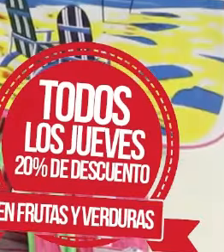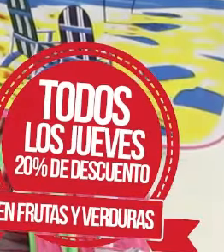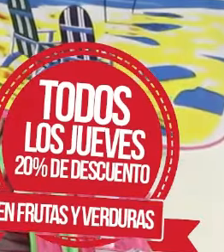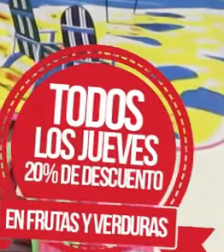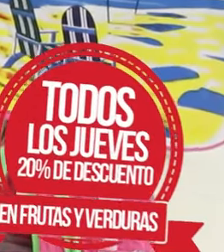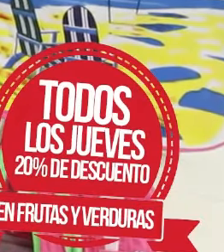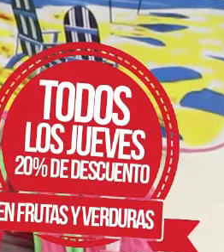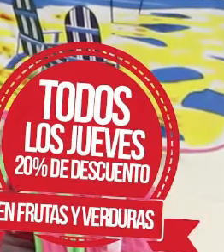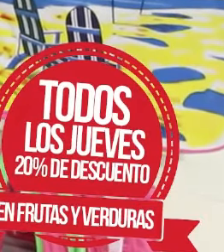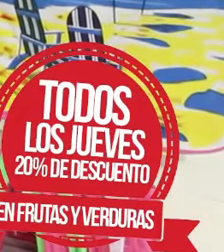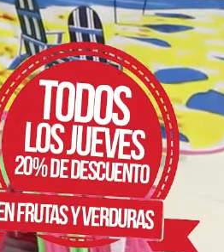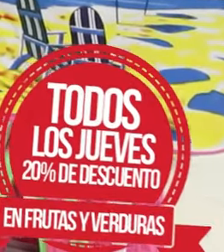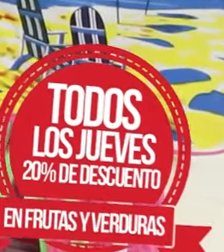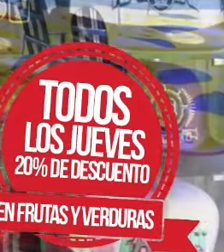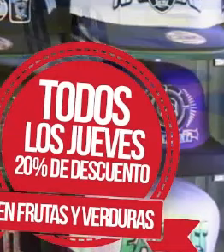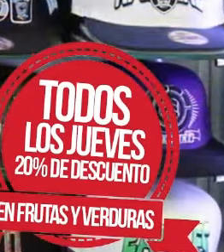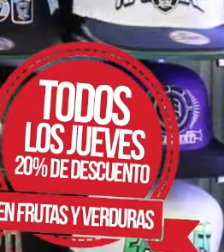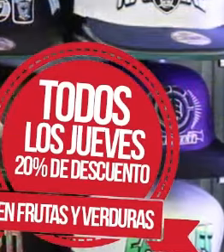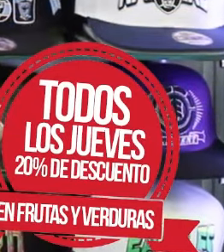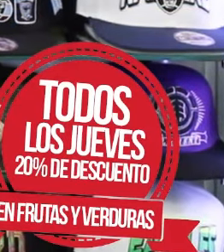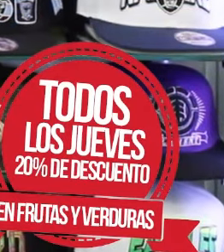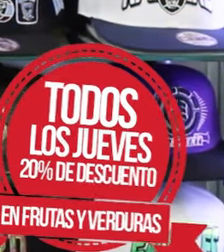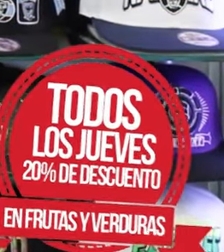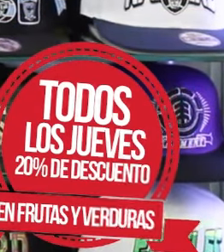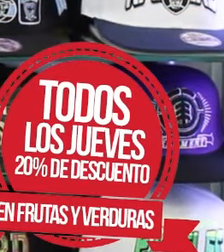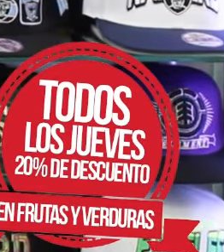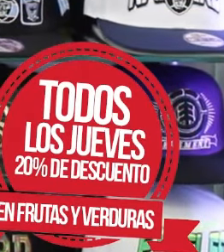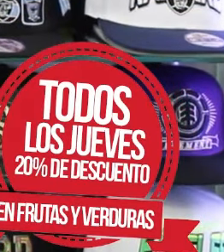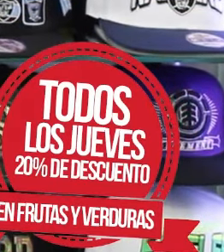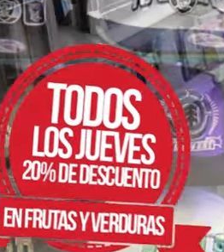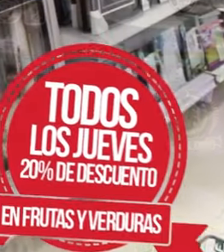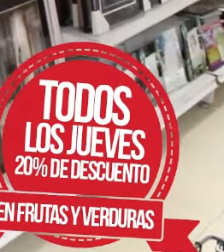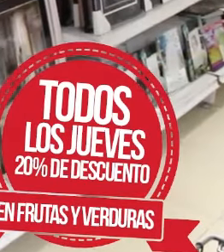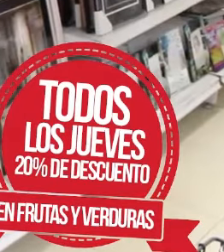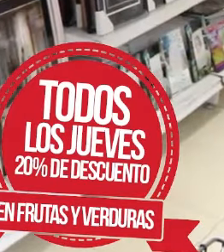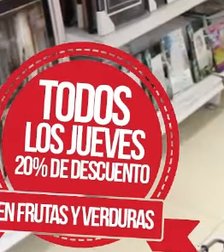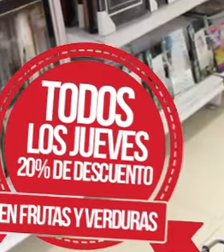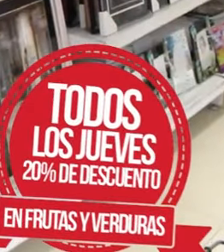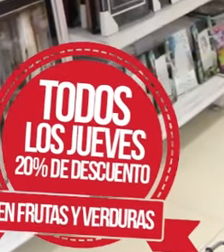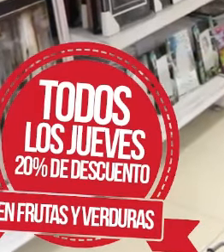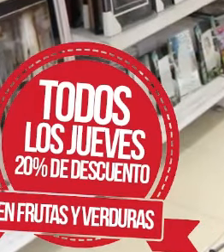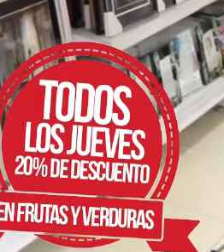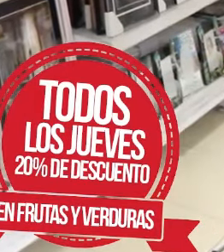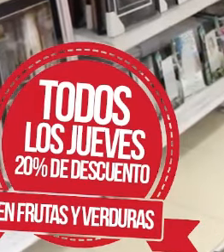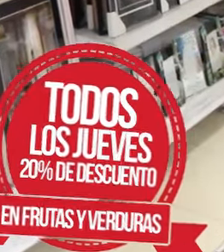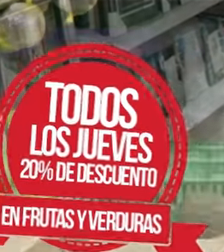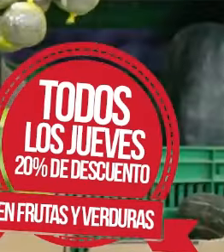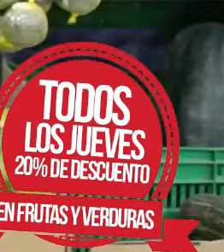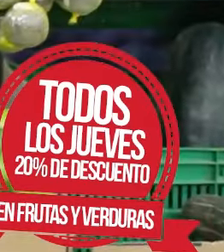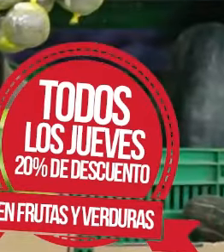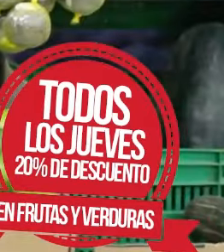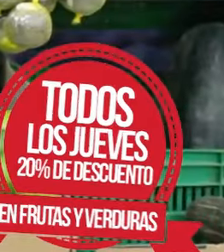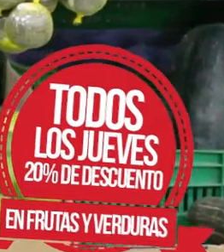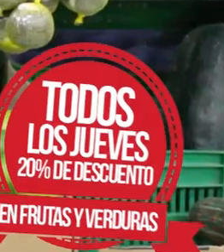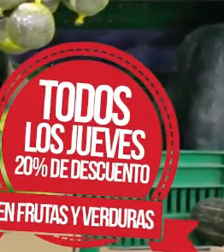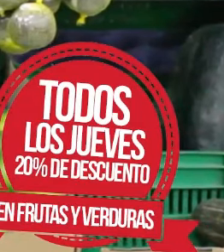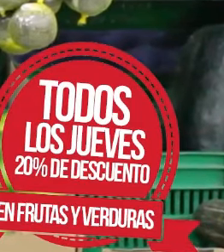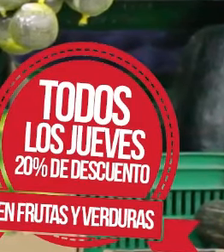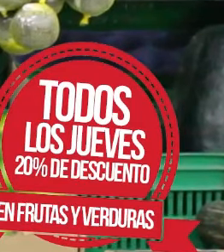estos precios especiales en artículos seleccionados del 20 de junio al 10 de julio. Descuentos del 10 al 70%